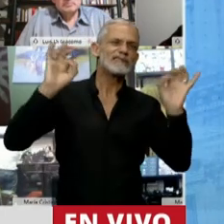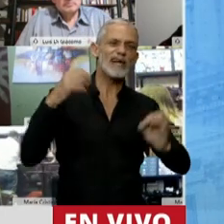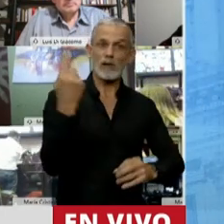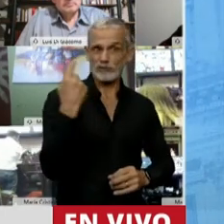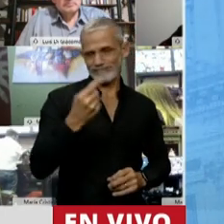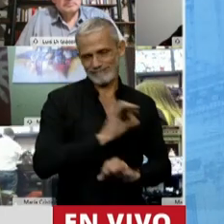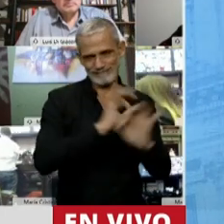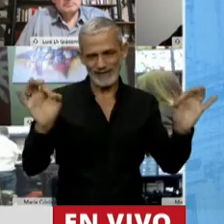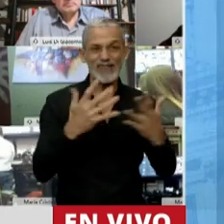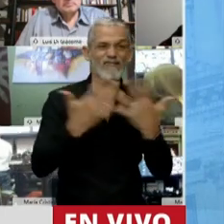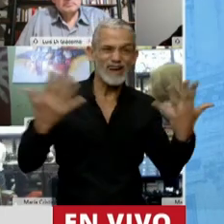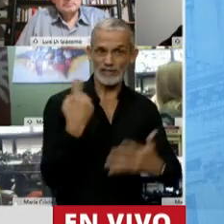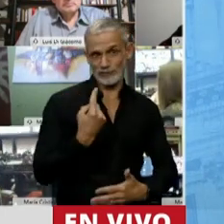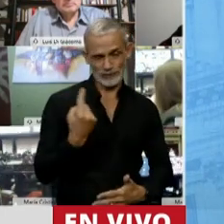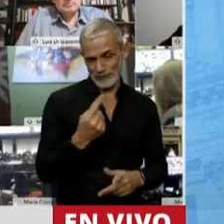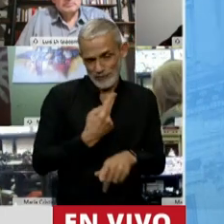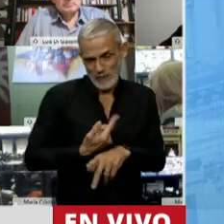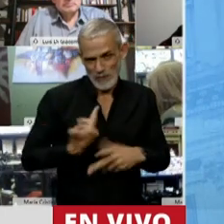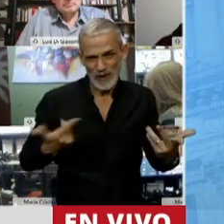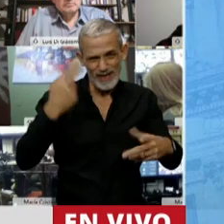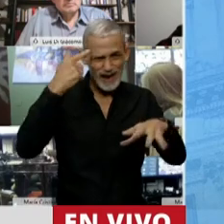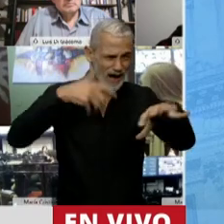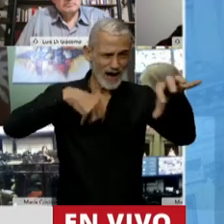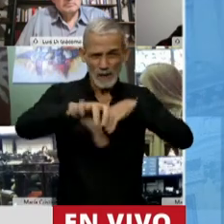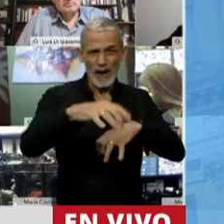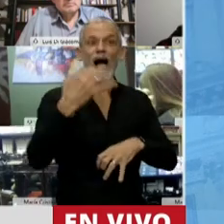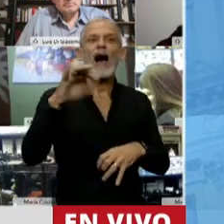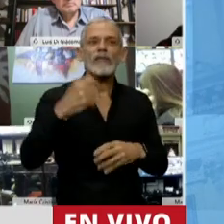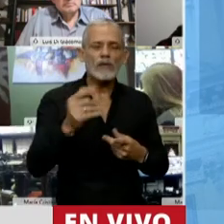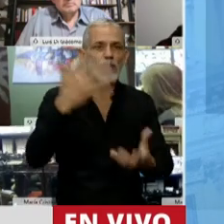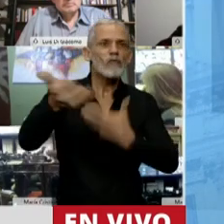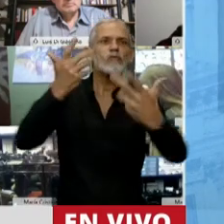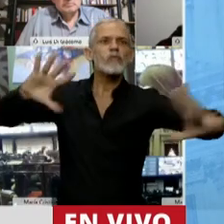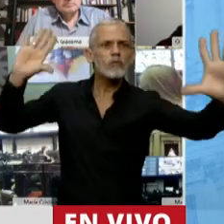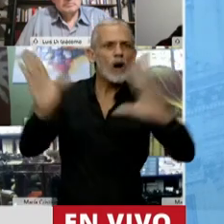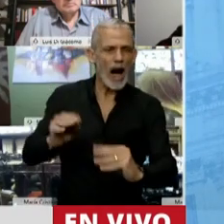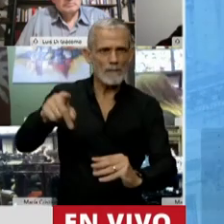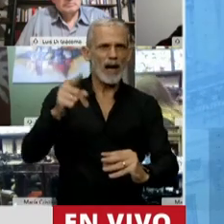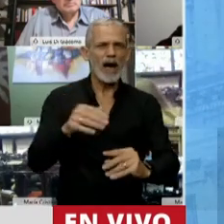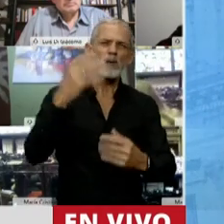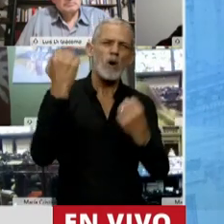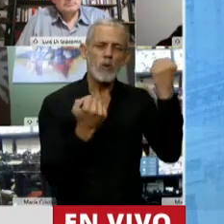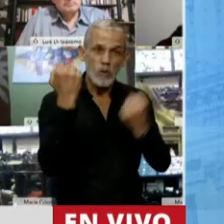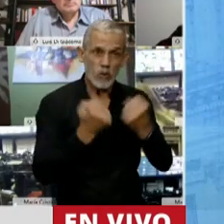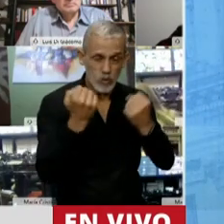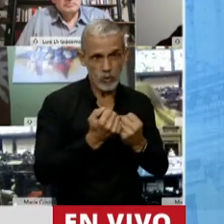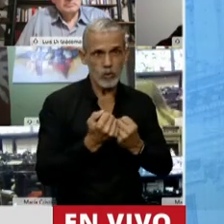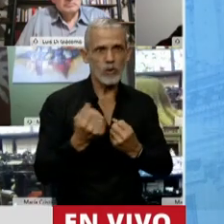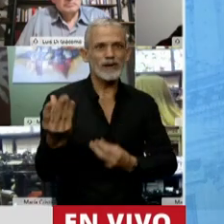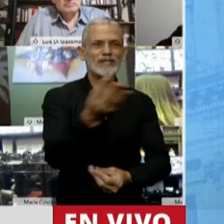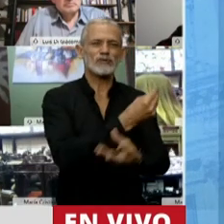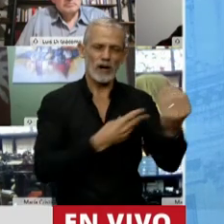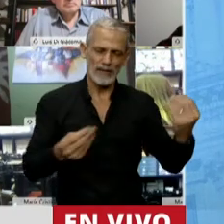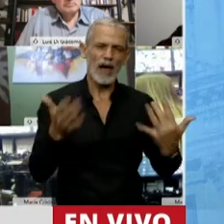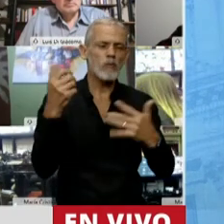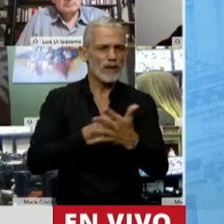y de que no se puede ser feliz en soledad. La empatía que puede apagar el fuego de la avaricia y prender la llama de la solidaridad y